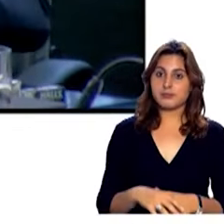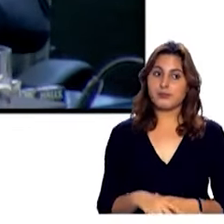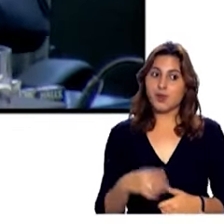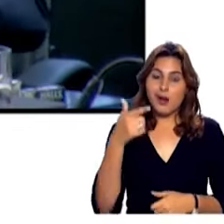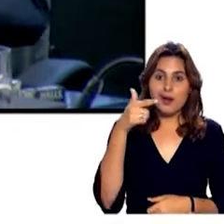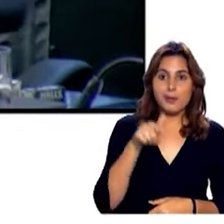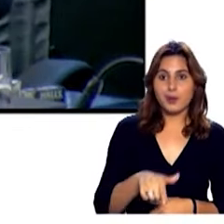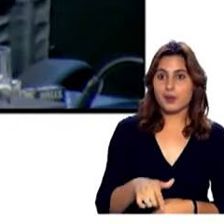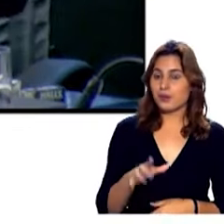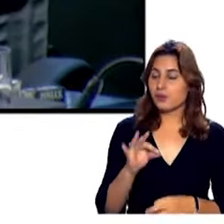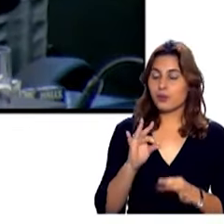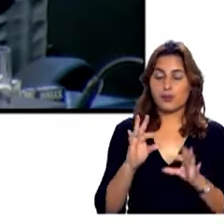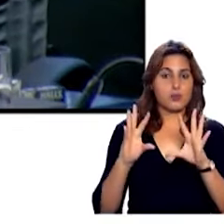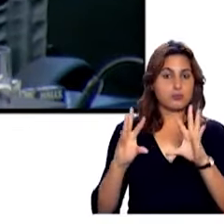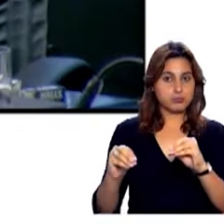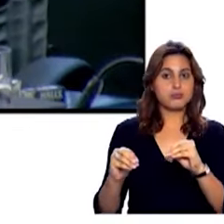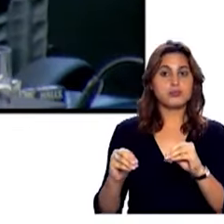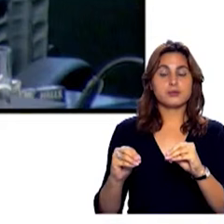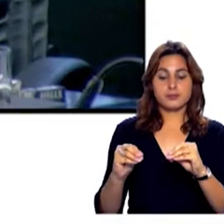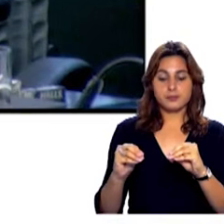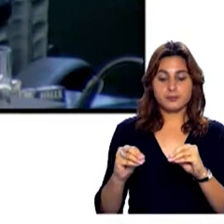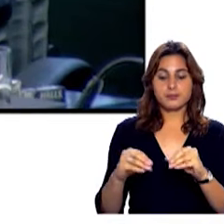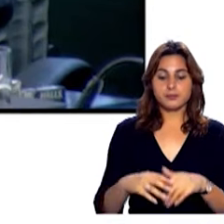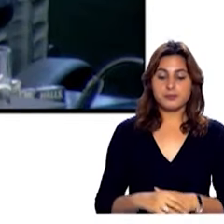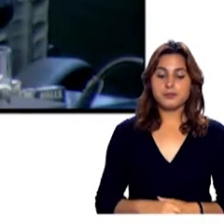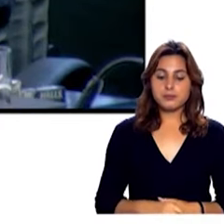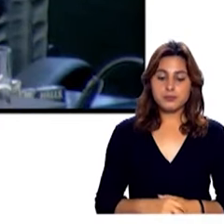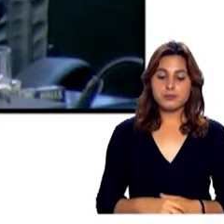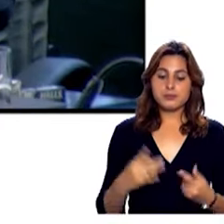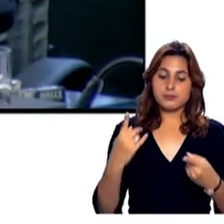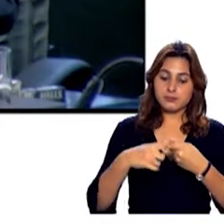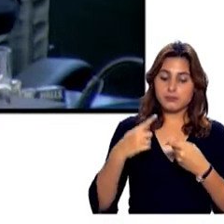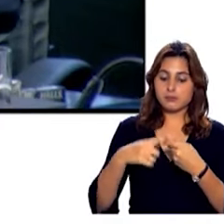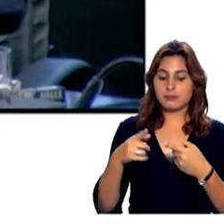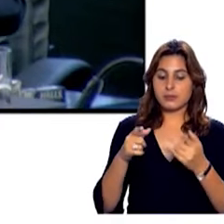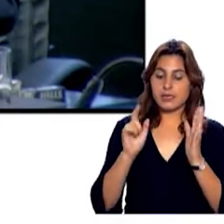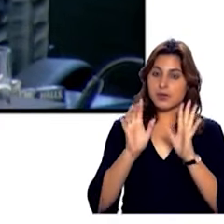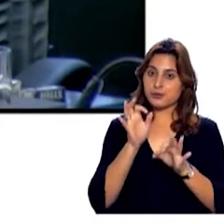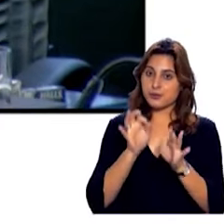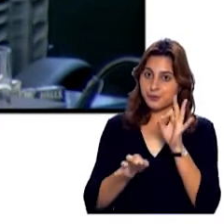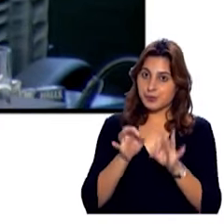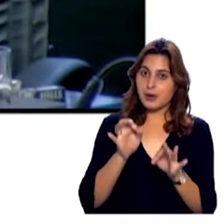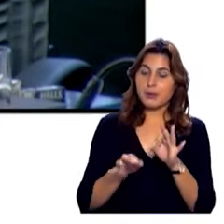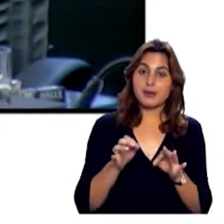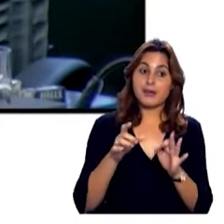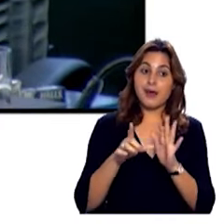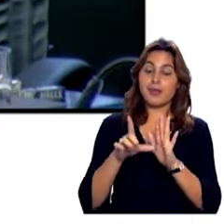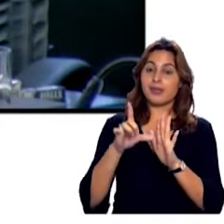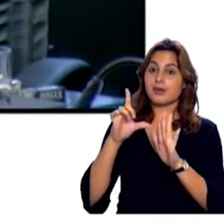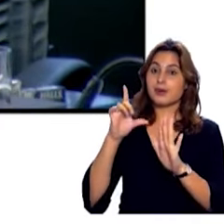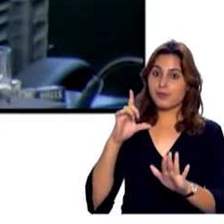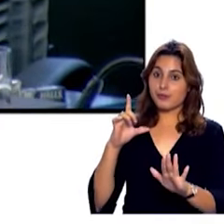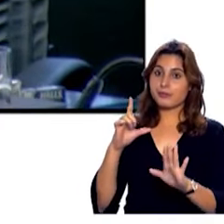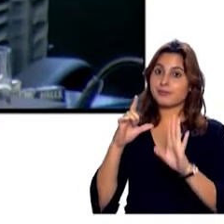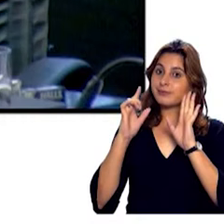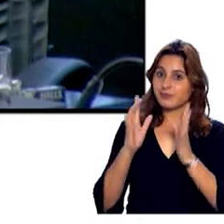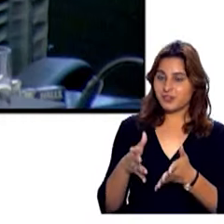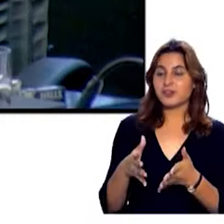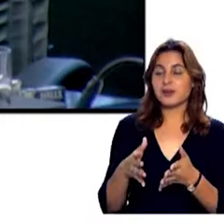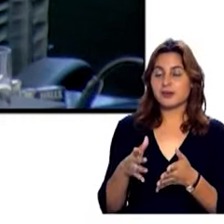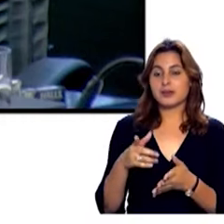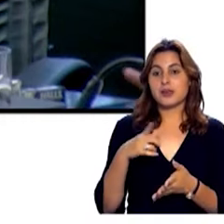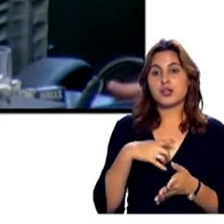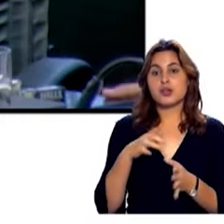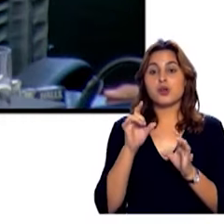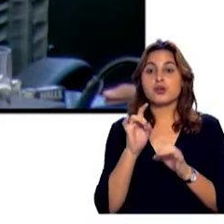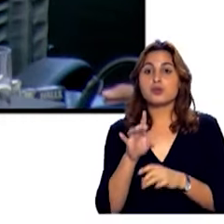con la valoración del tribunal no esa no es nuestra función nosotros nuestra función simplemente el razonamiento del tribunal o